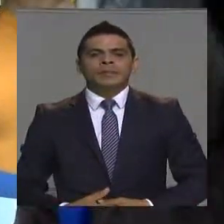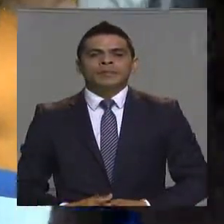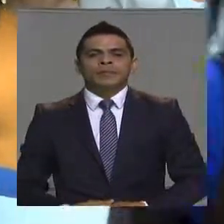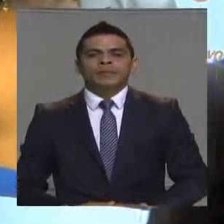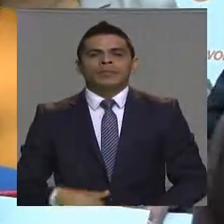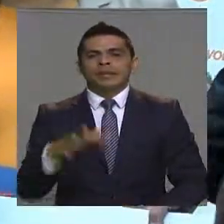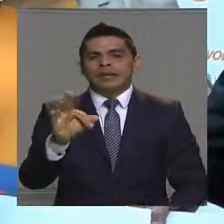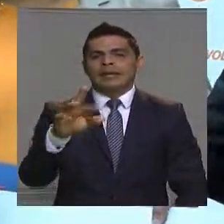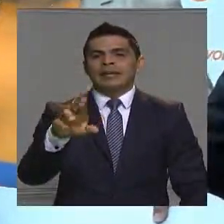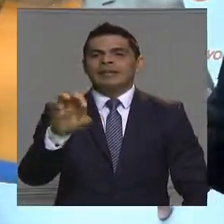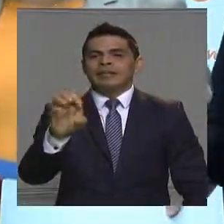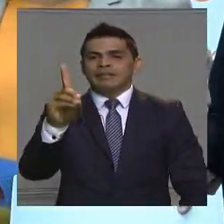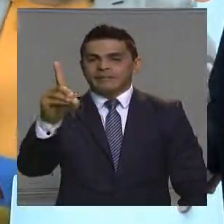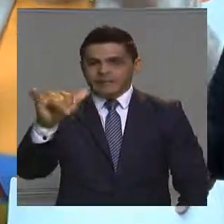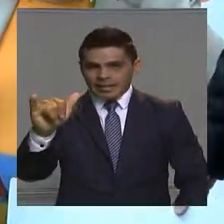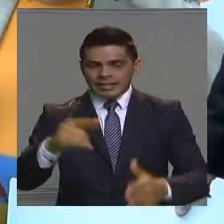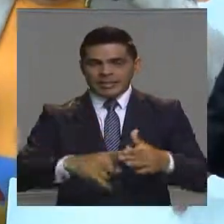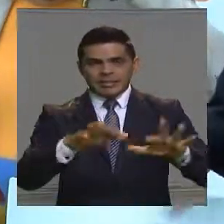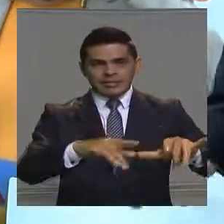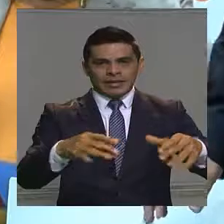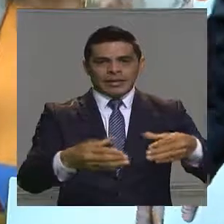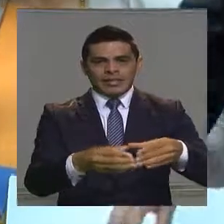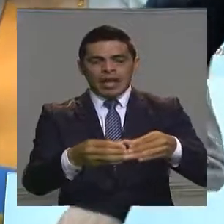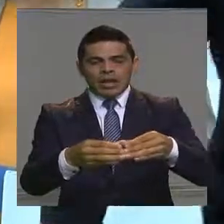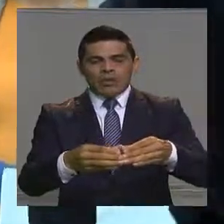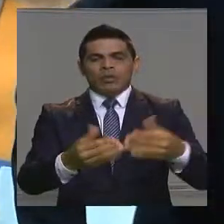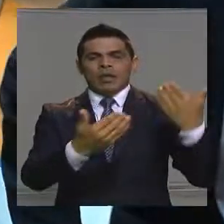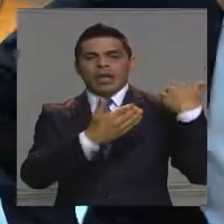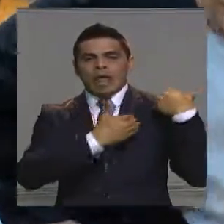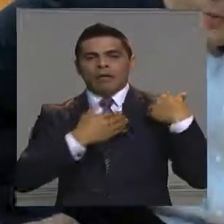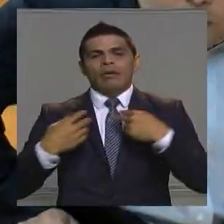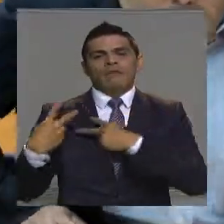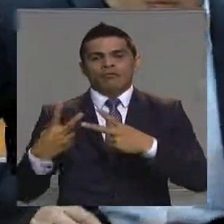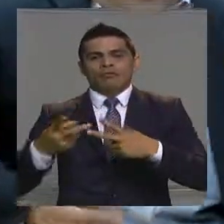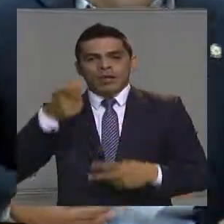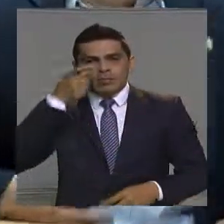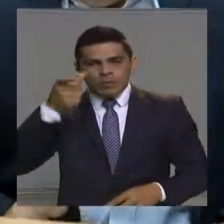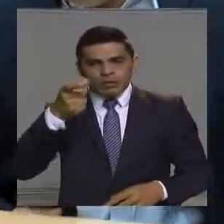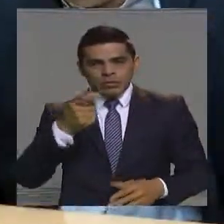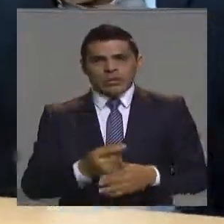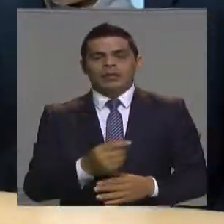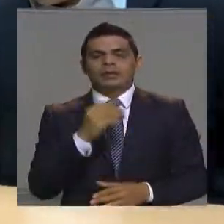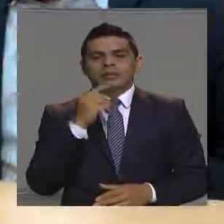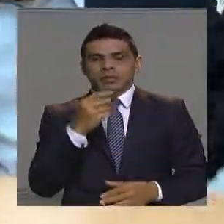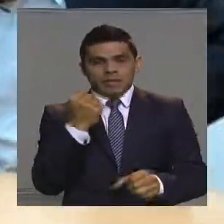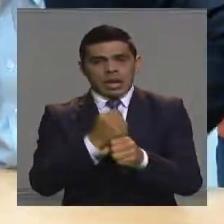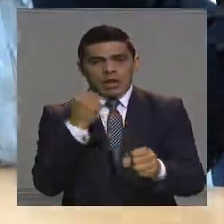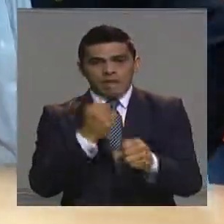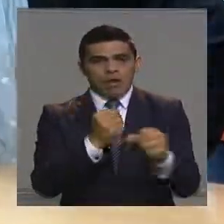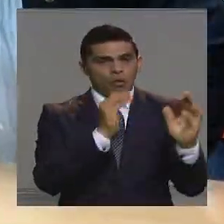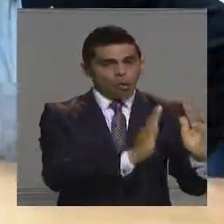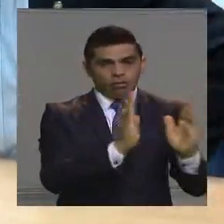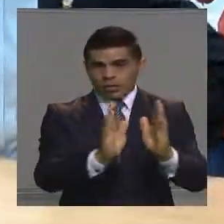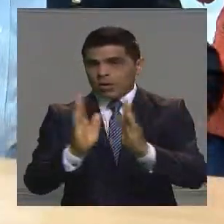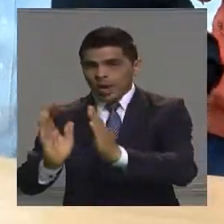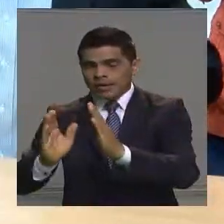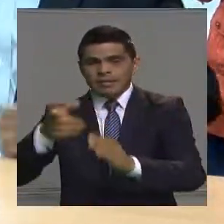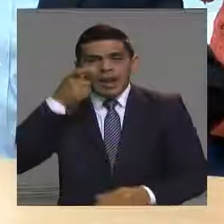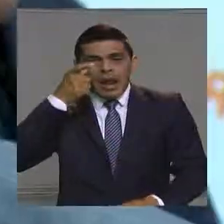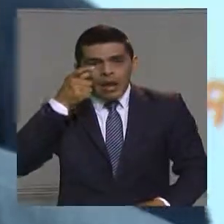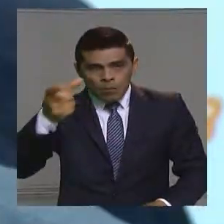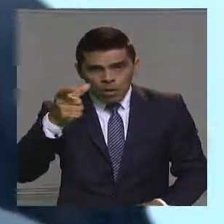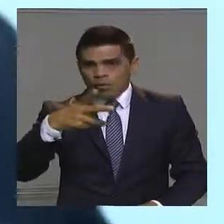Freddy Guevara, secretario nacional encargado de Voluntad Popular, informó que su labor es organizar y movilizar al pueblo de forma no violenta,